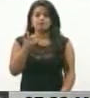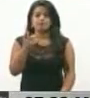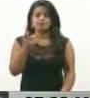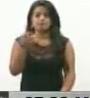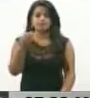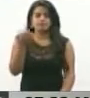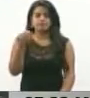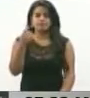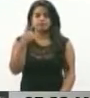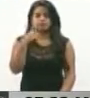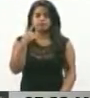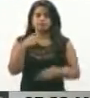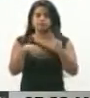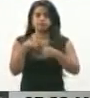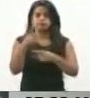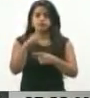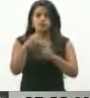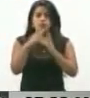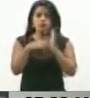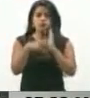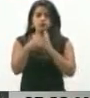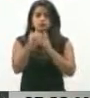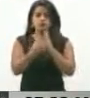de la... la programación.